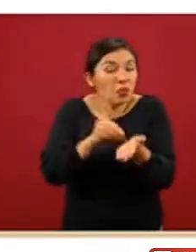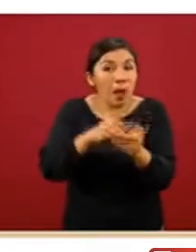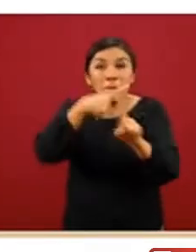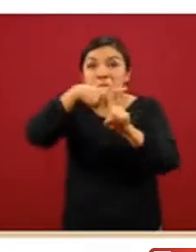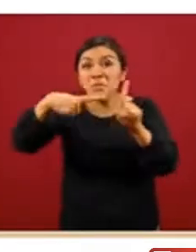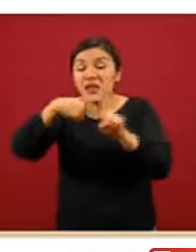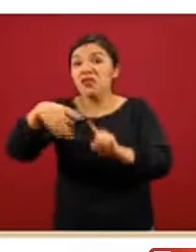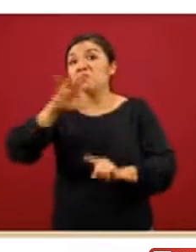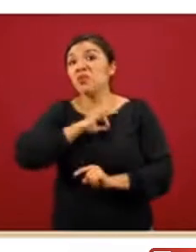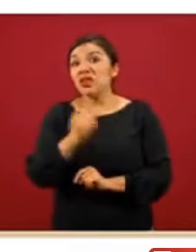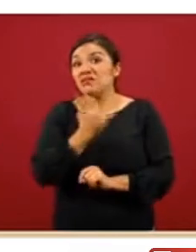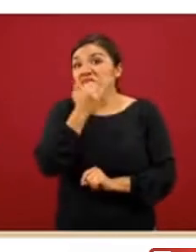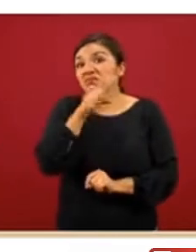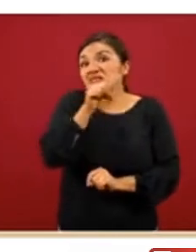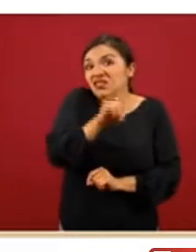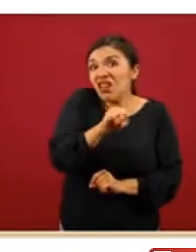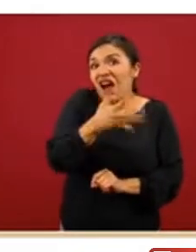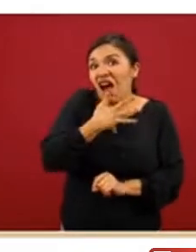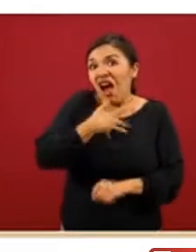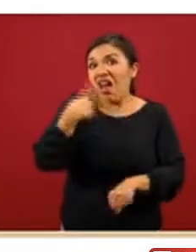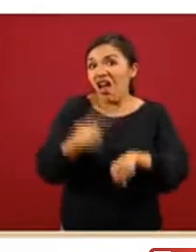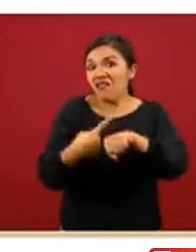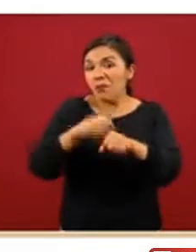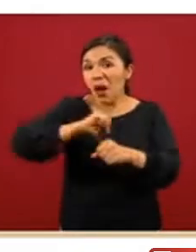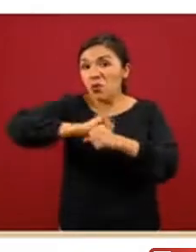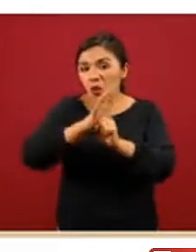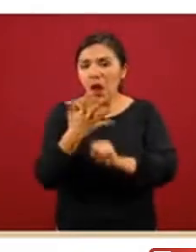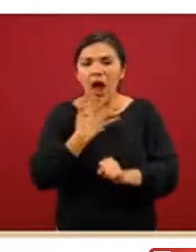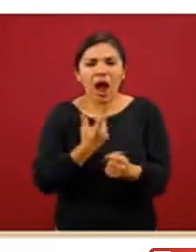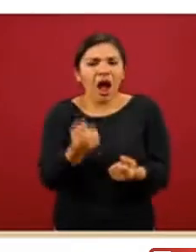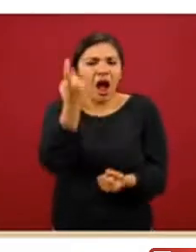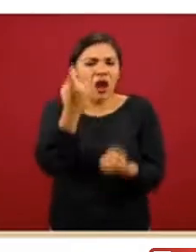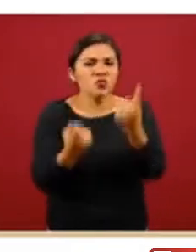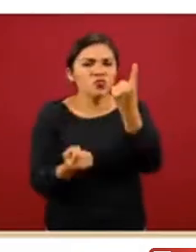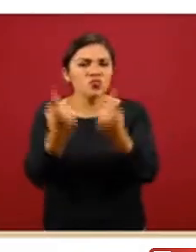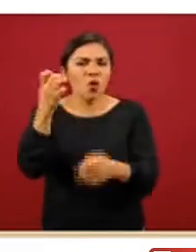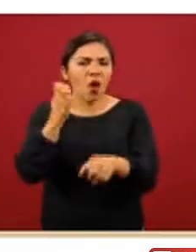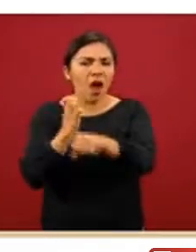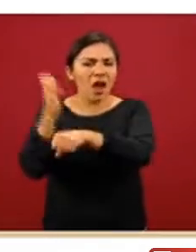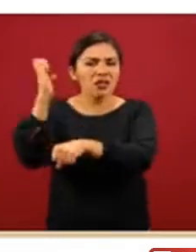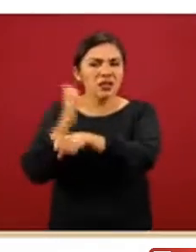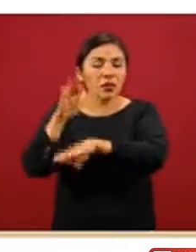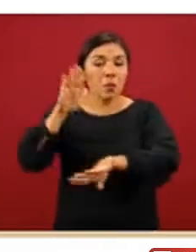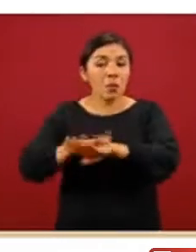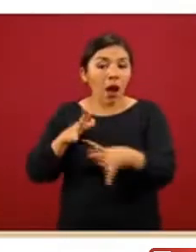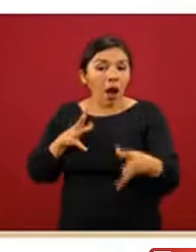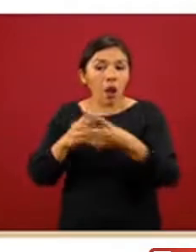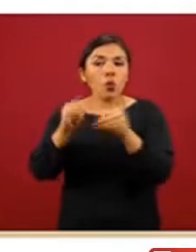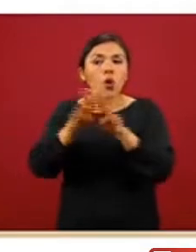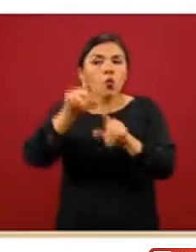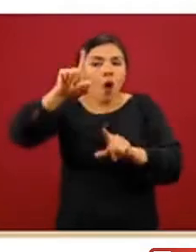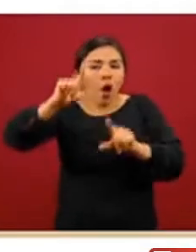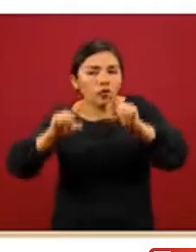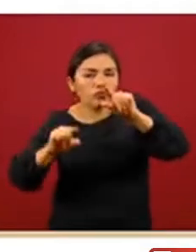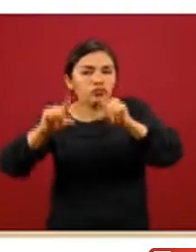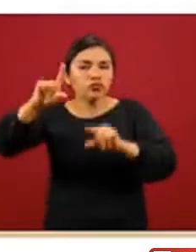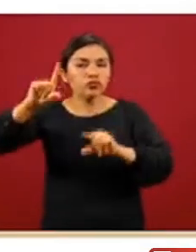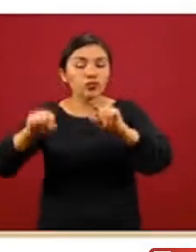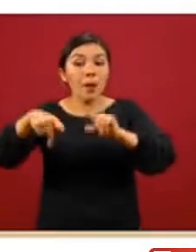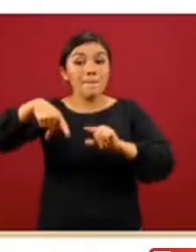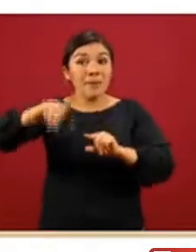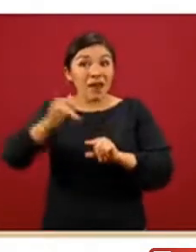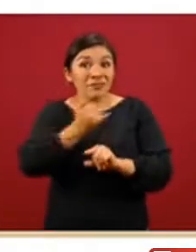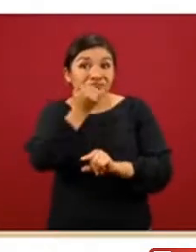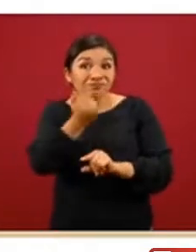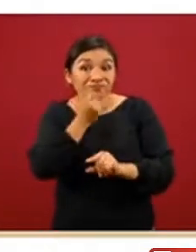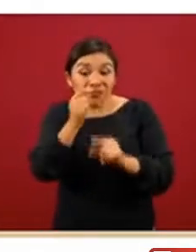salir positivos, hay estados que están en una posición de carga acumulada más abajo que otros, pero que si su carga de